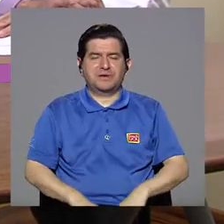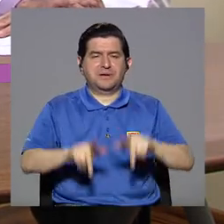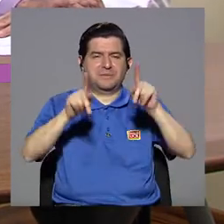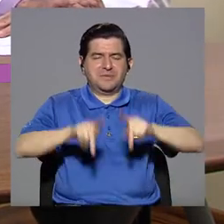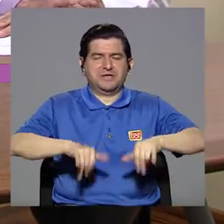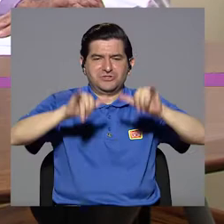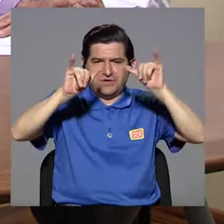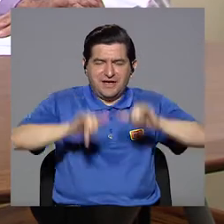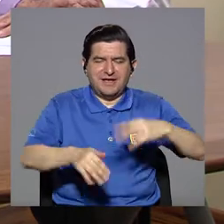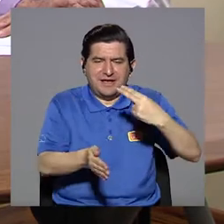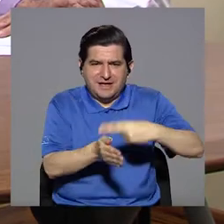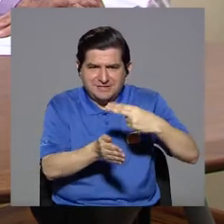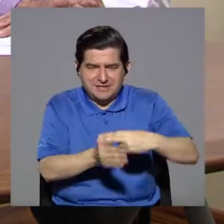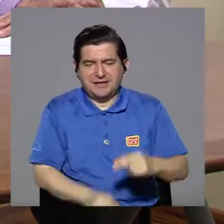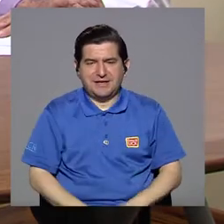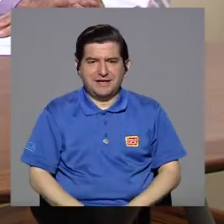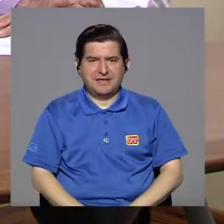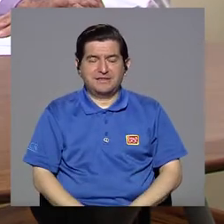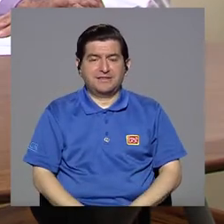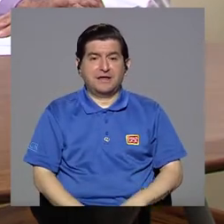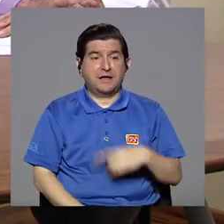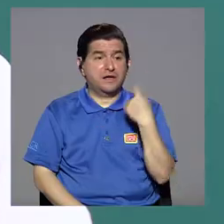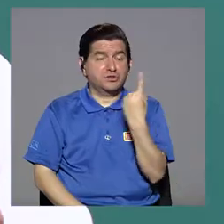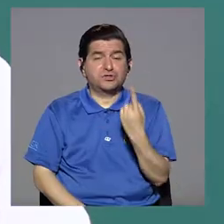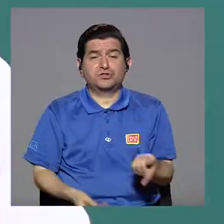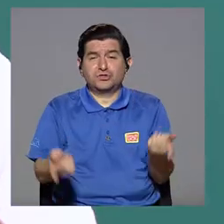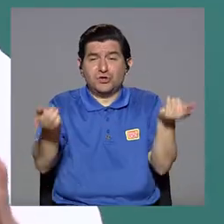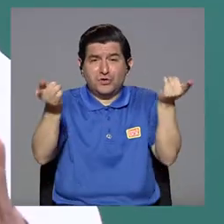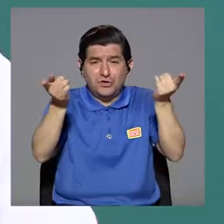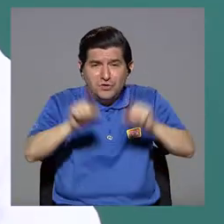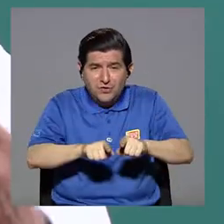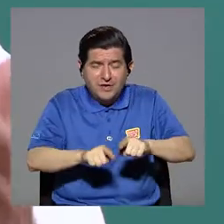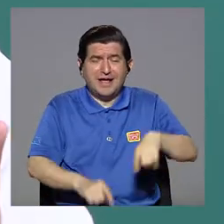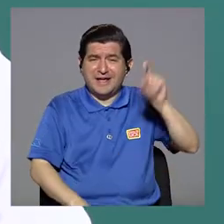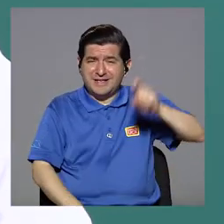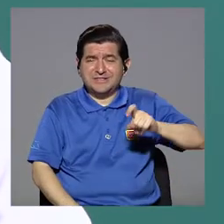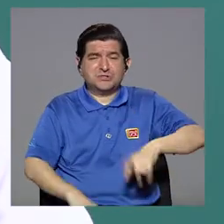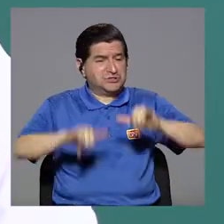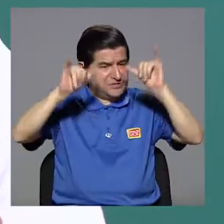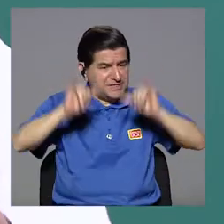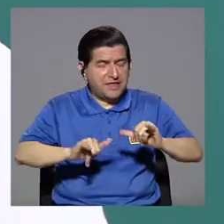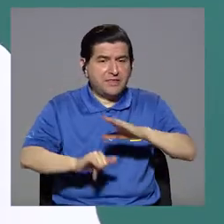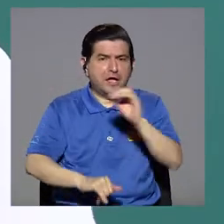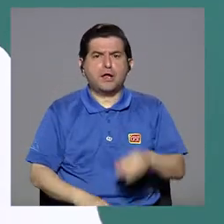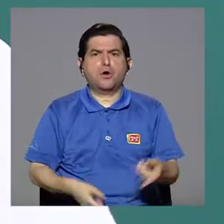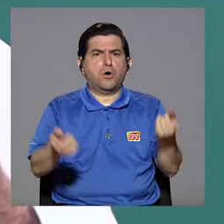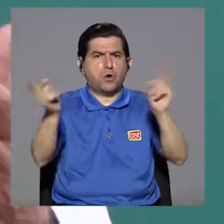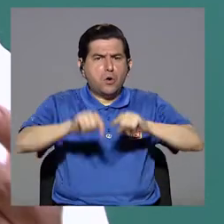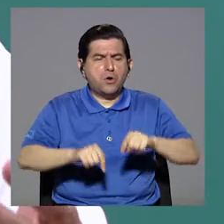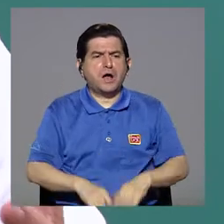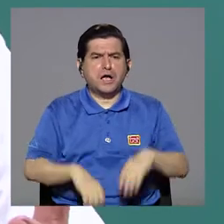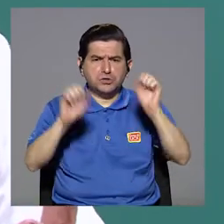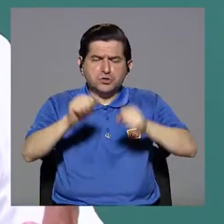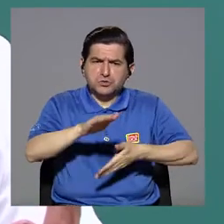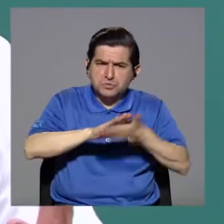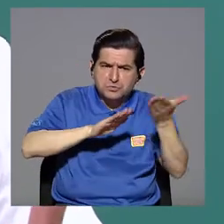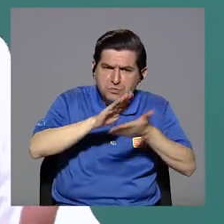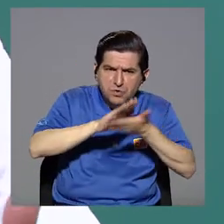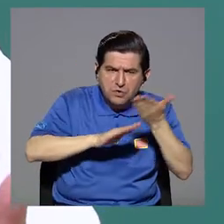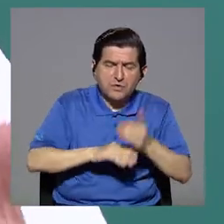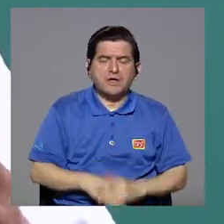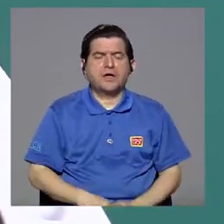hospitalización por lo menos internar los casos que realmente fueran indispensables y los casos que podrían ser manejados